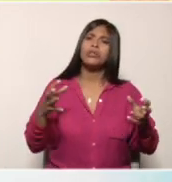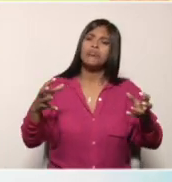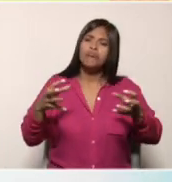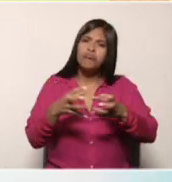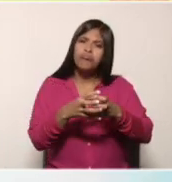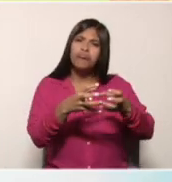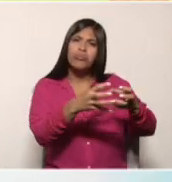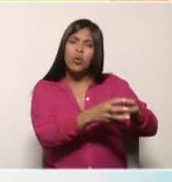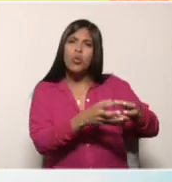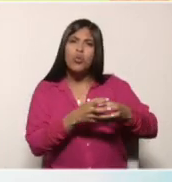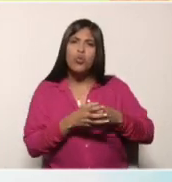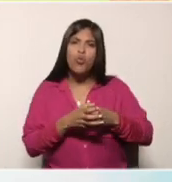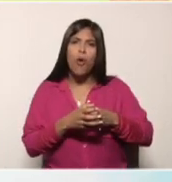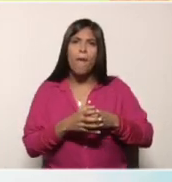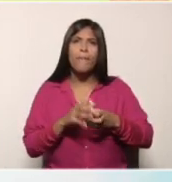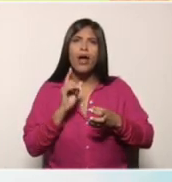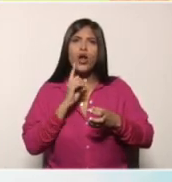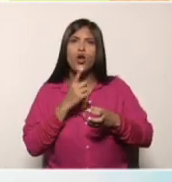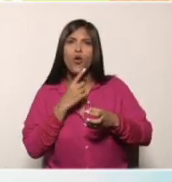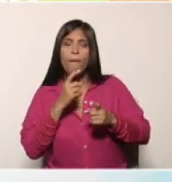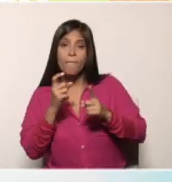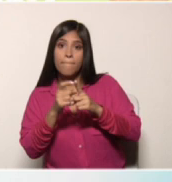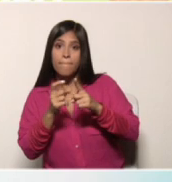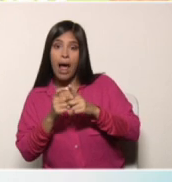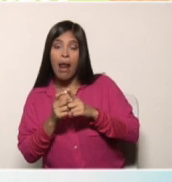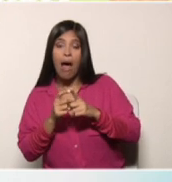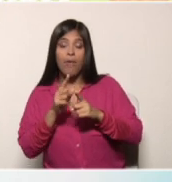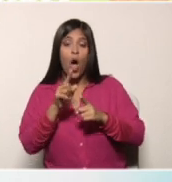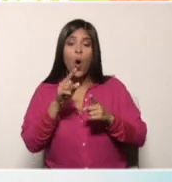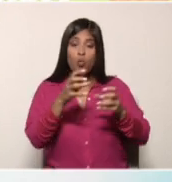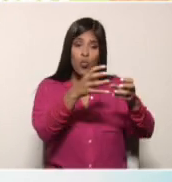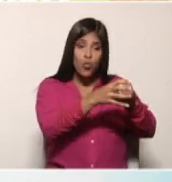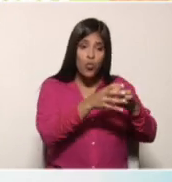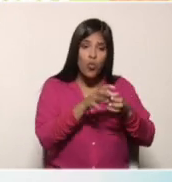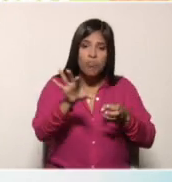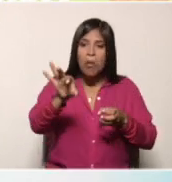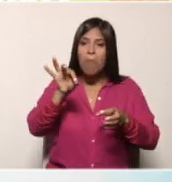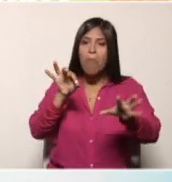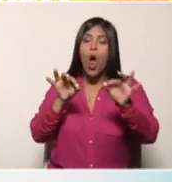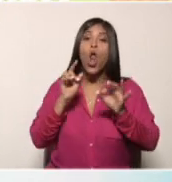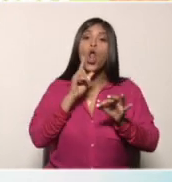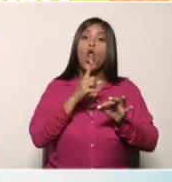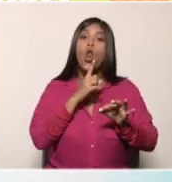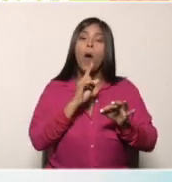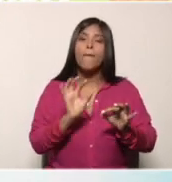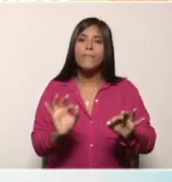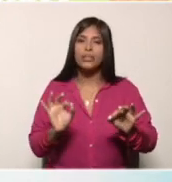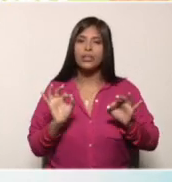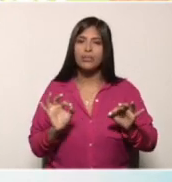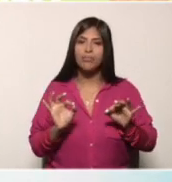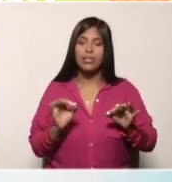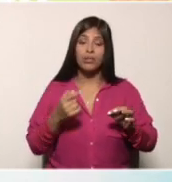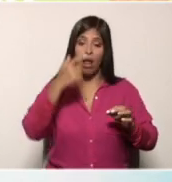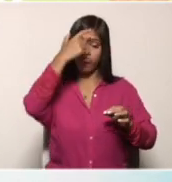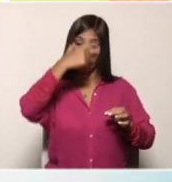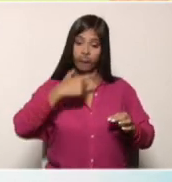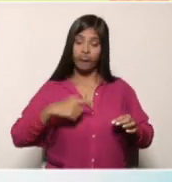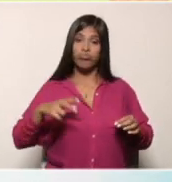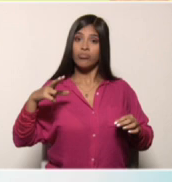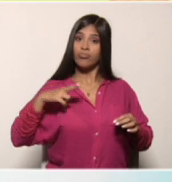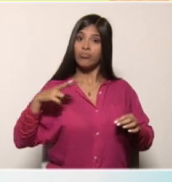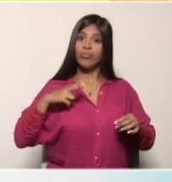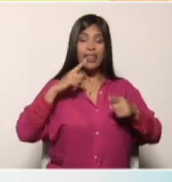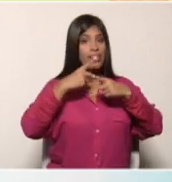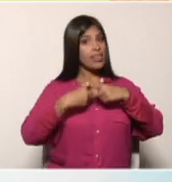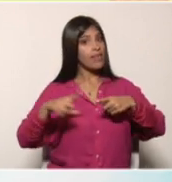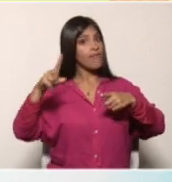formando grupos que llamaban palabras. Cada grupo tomaba un nombre en particular y se vestían con trajes diferentes.